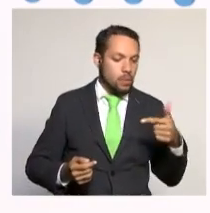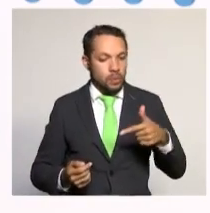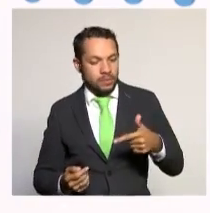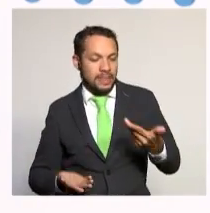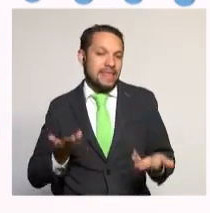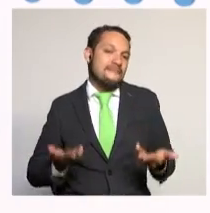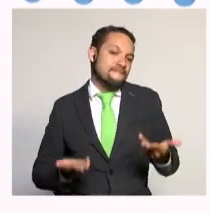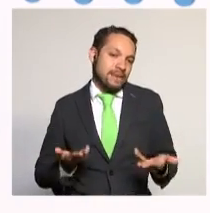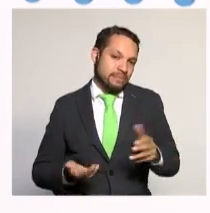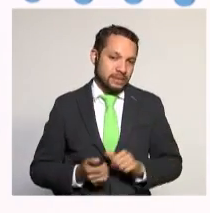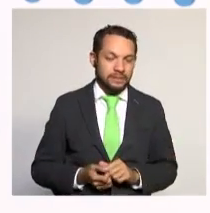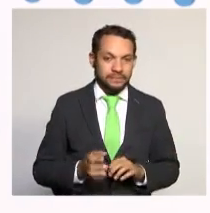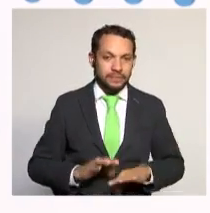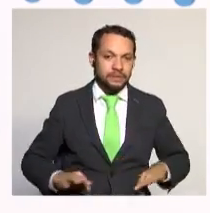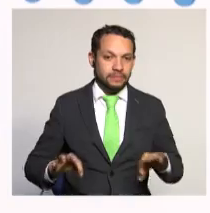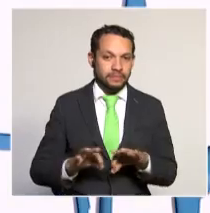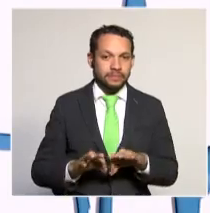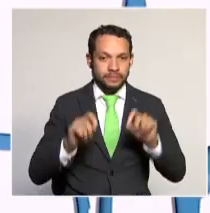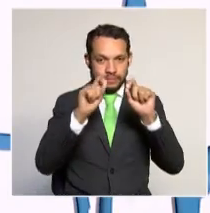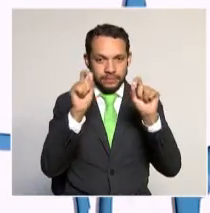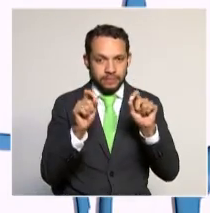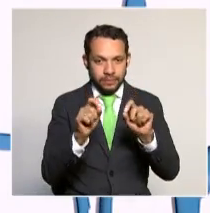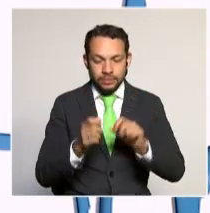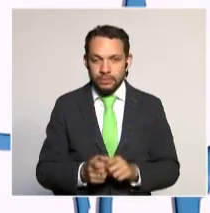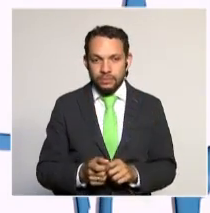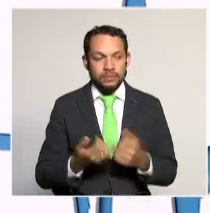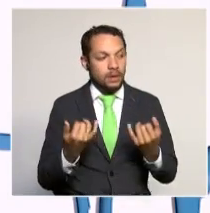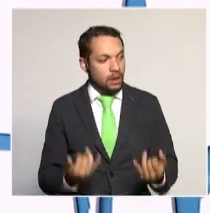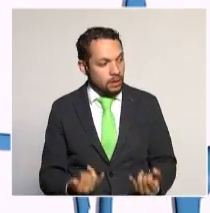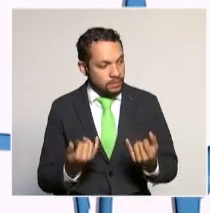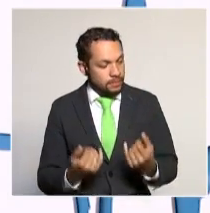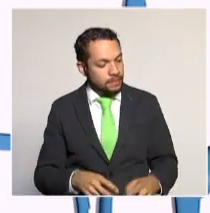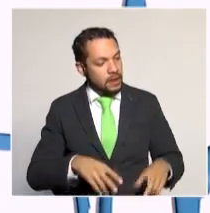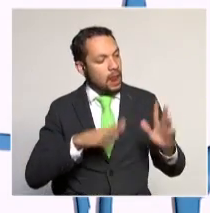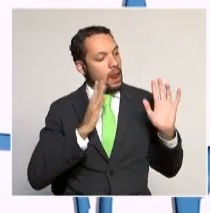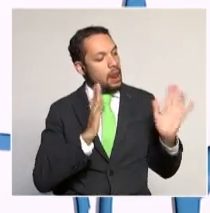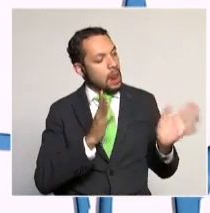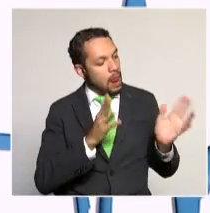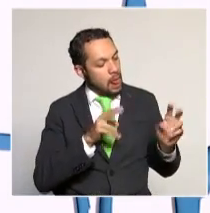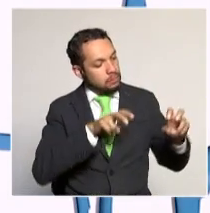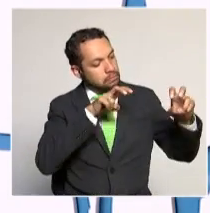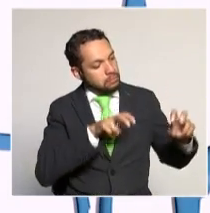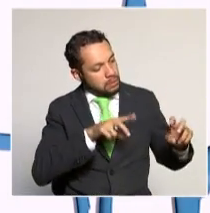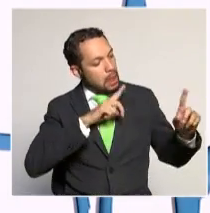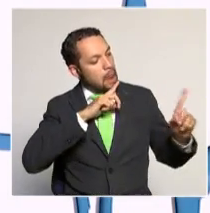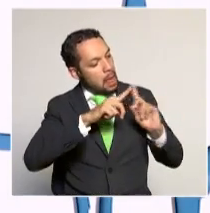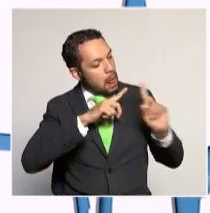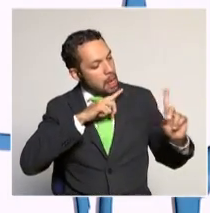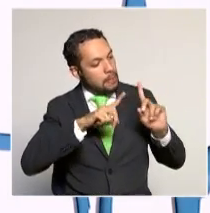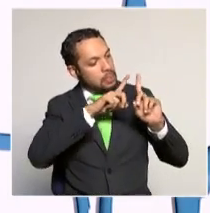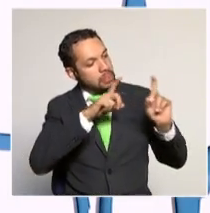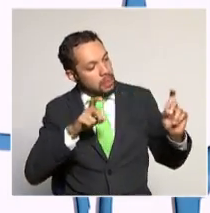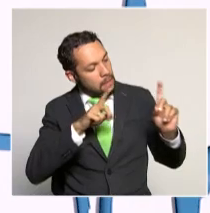acelerarlo, es una suposición mía. Y entonces, para uno sentarse a hablar de este tema, entonces